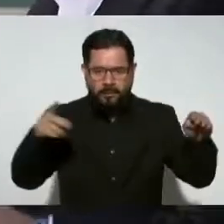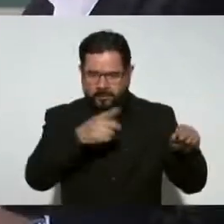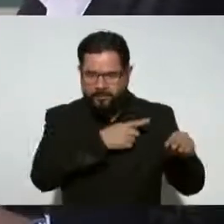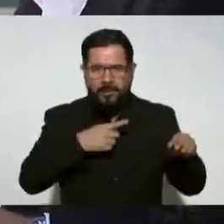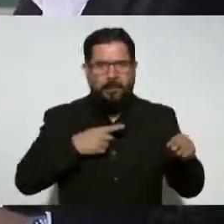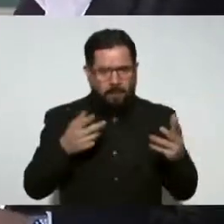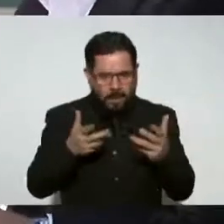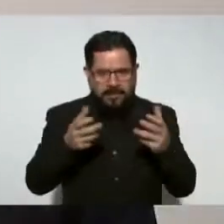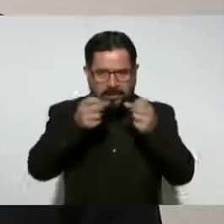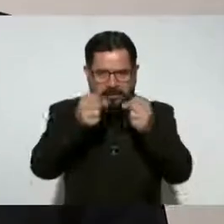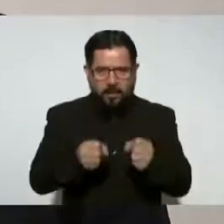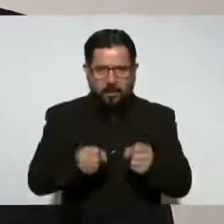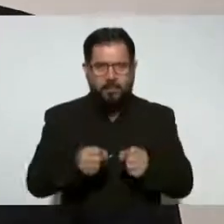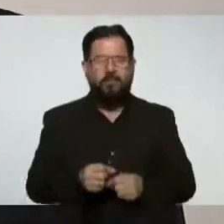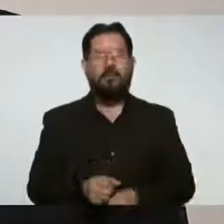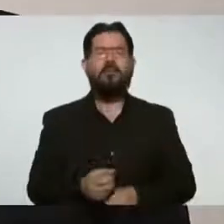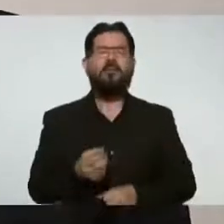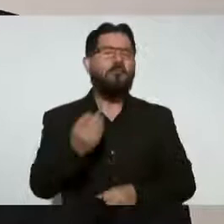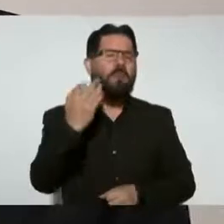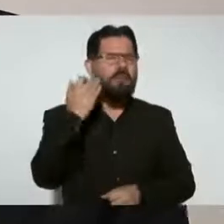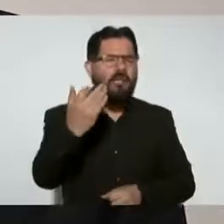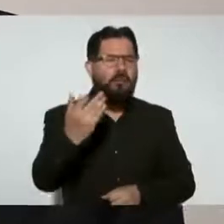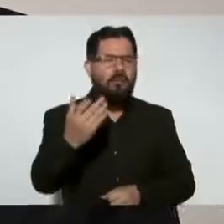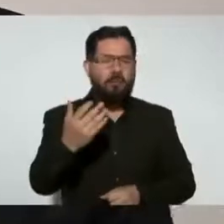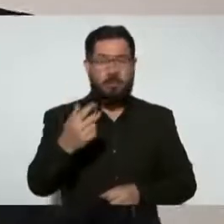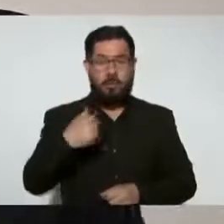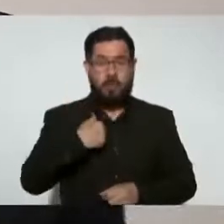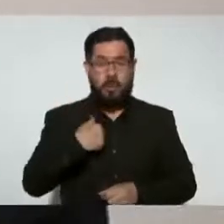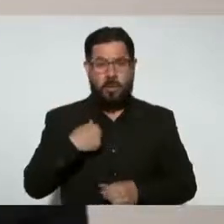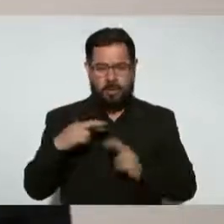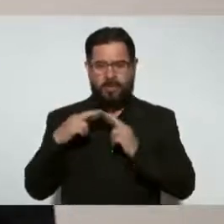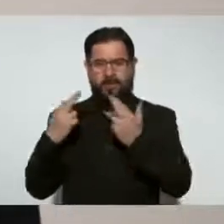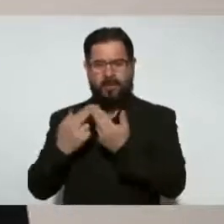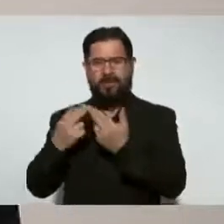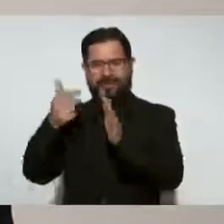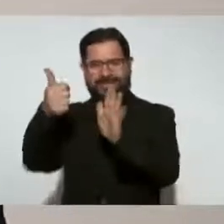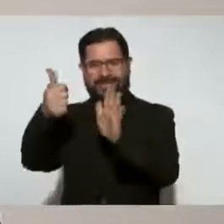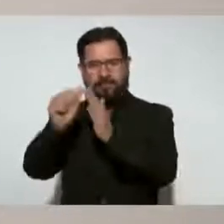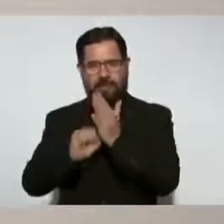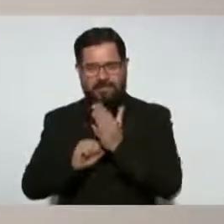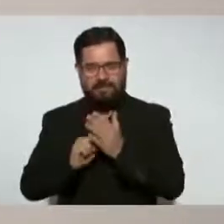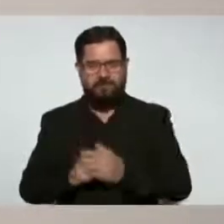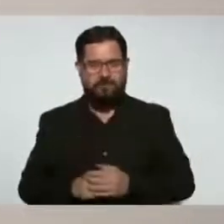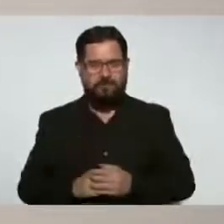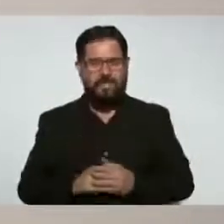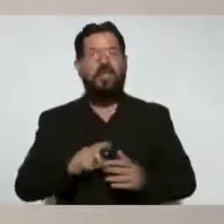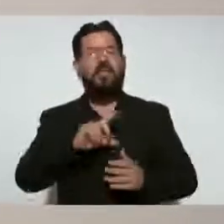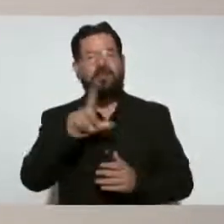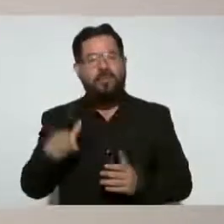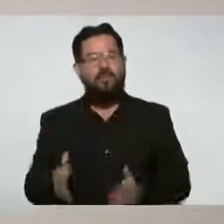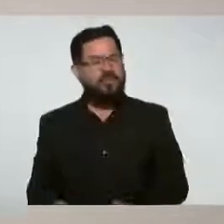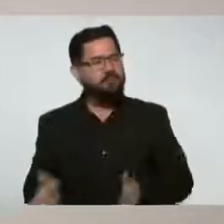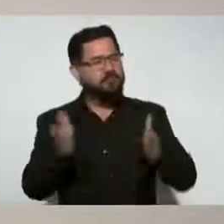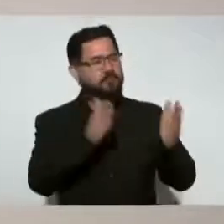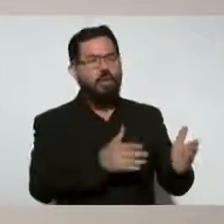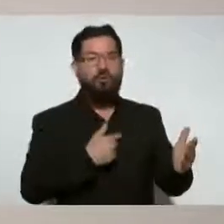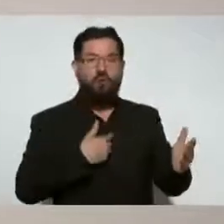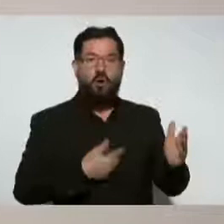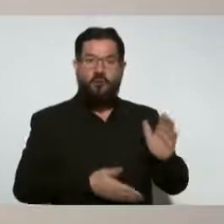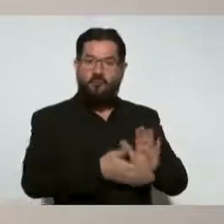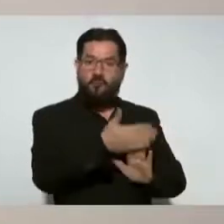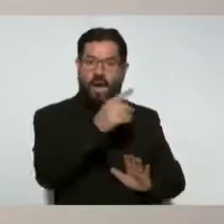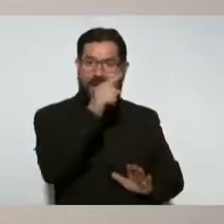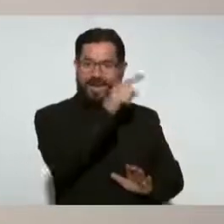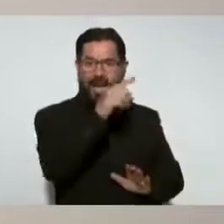hace como 6 meses. Y luego ese planteamiento lo llevamos a la ONU.